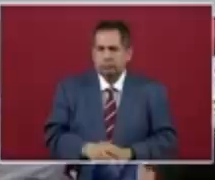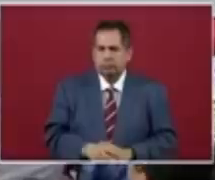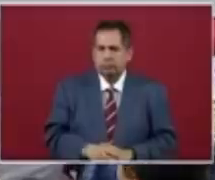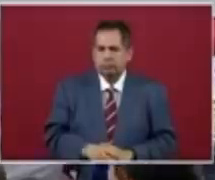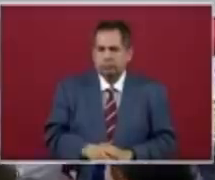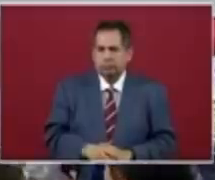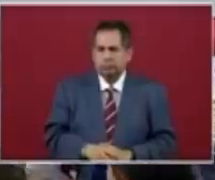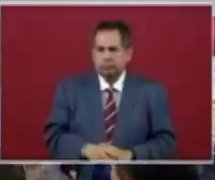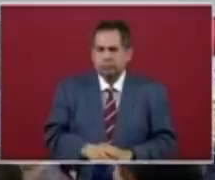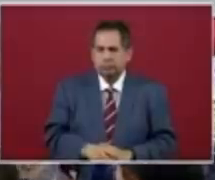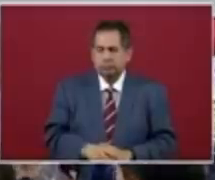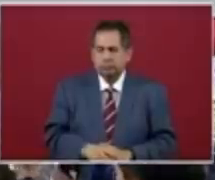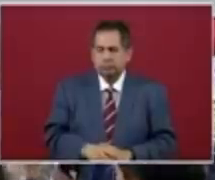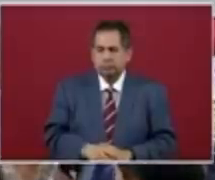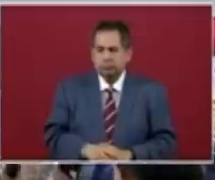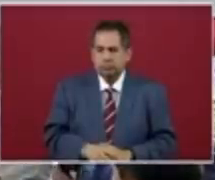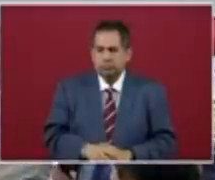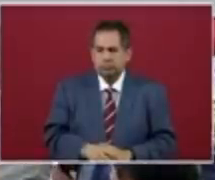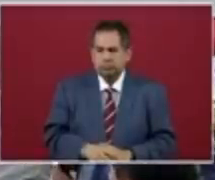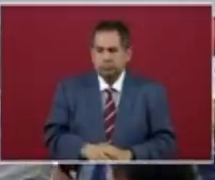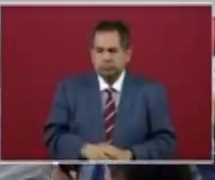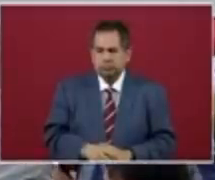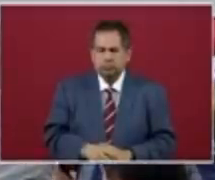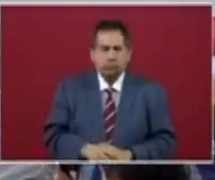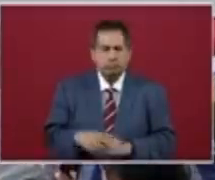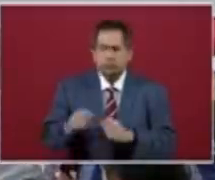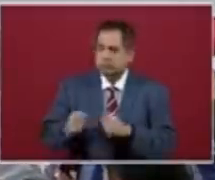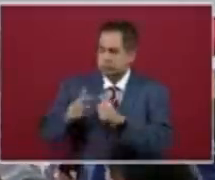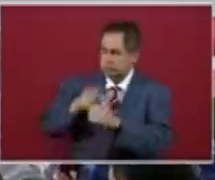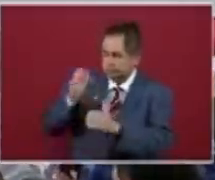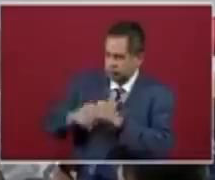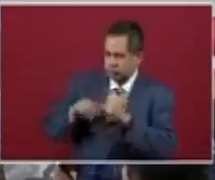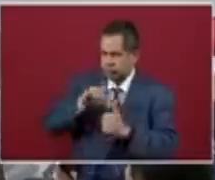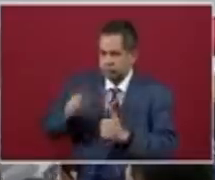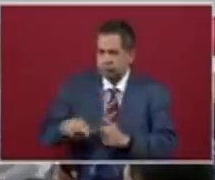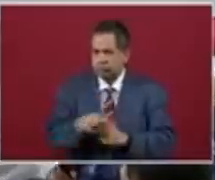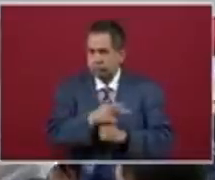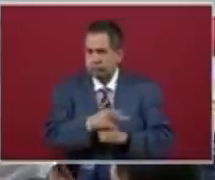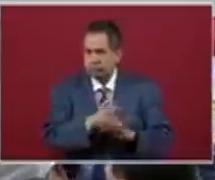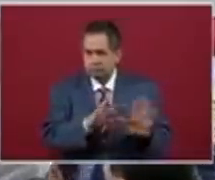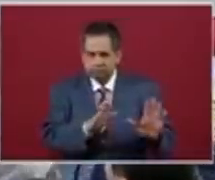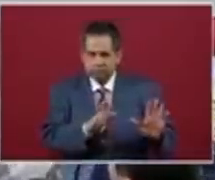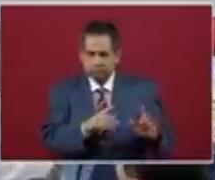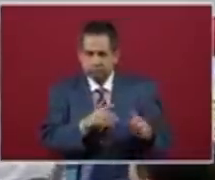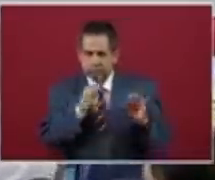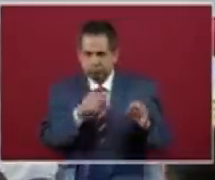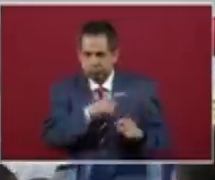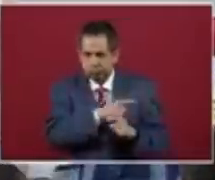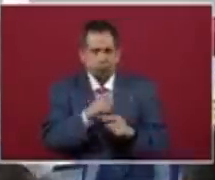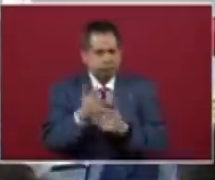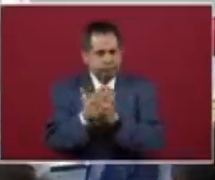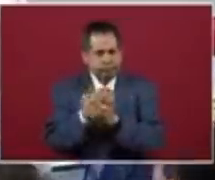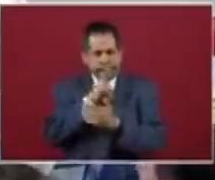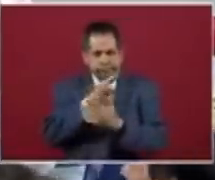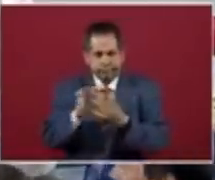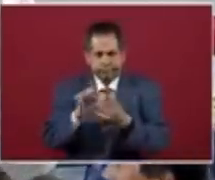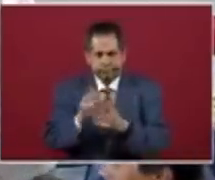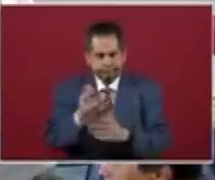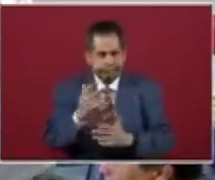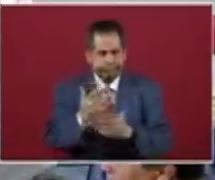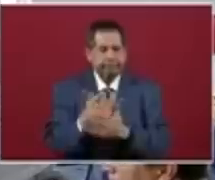a… Agotamos. Agotamos y yo te contesto. Es que estoy interrumpiendo su conferencia. Ya nos apuramos ahorita.